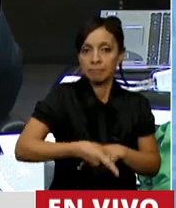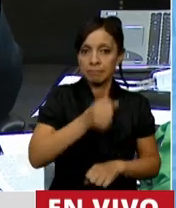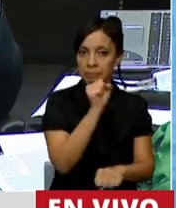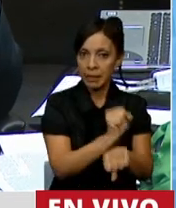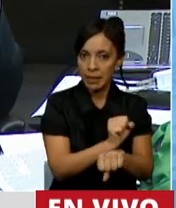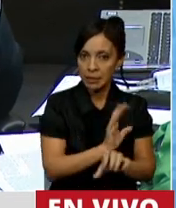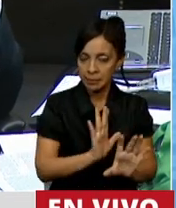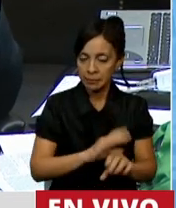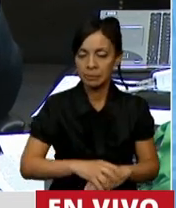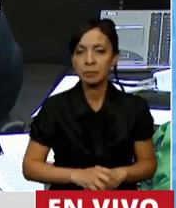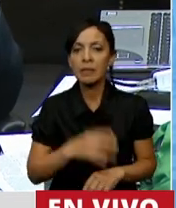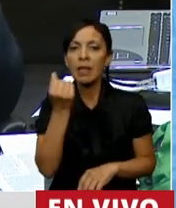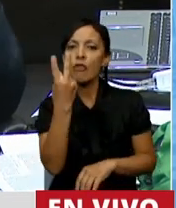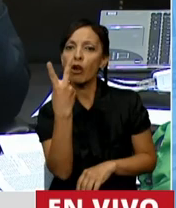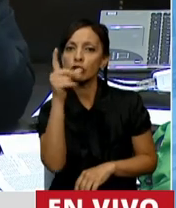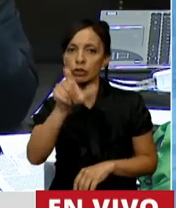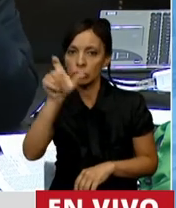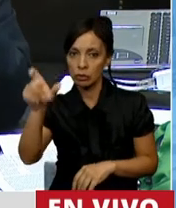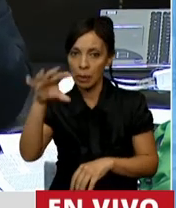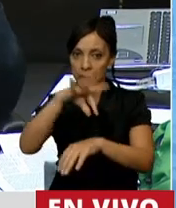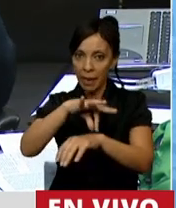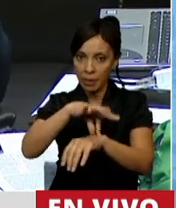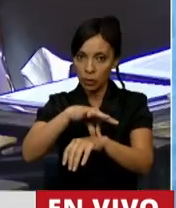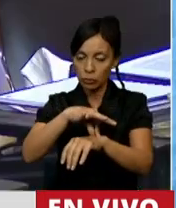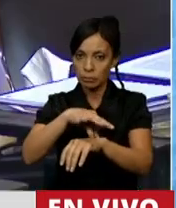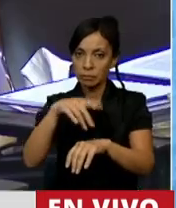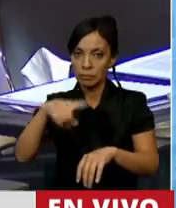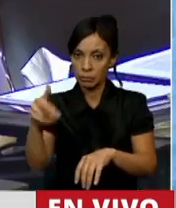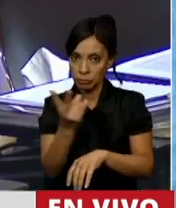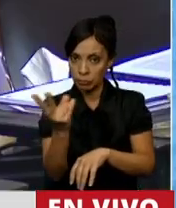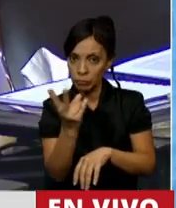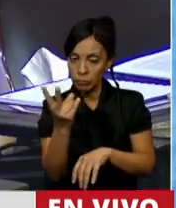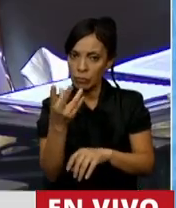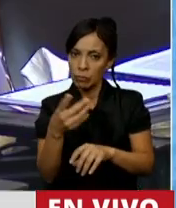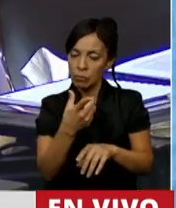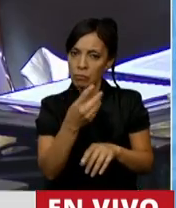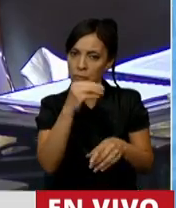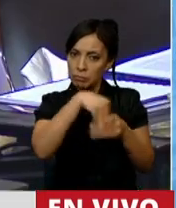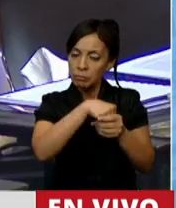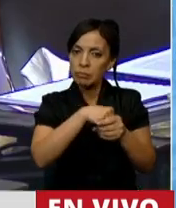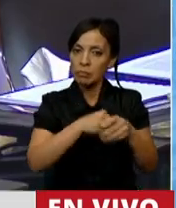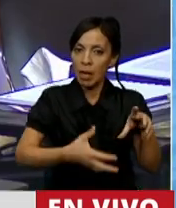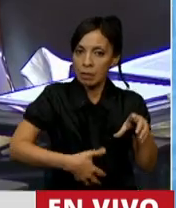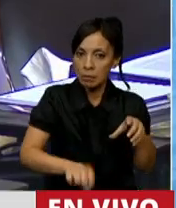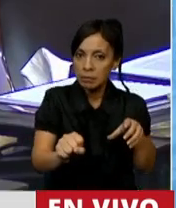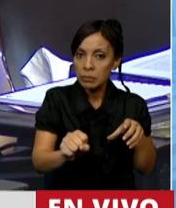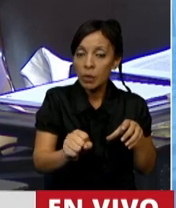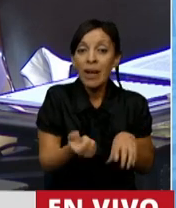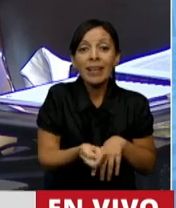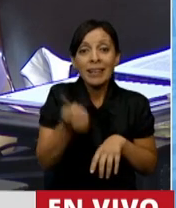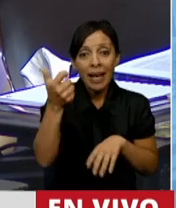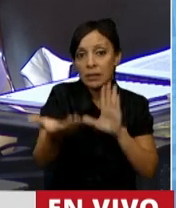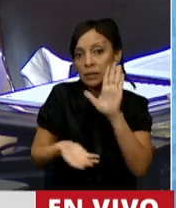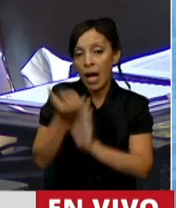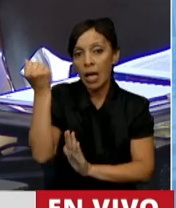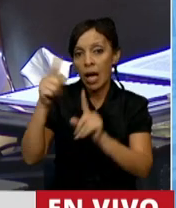dos médicos que colaboraron en una interrupción de embarazo en tucumán y casi le quitan la